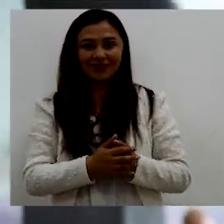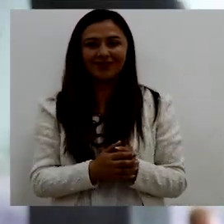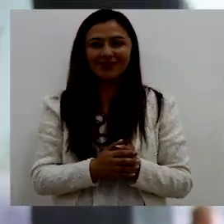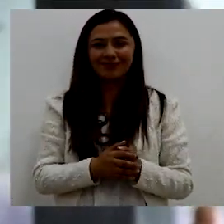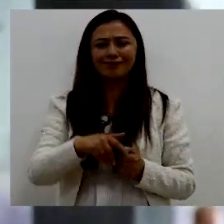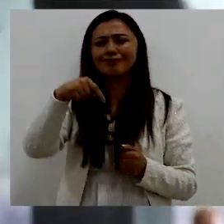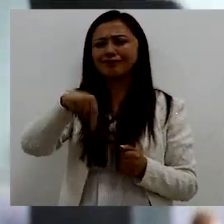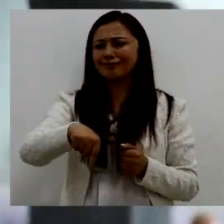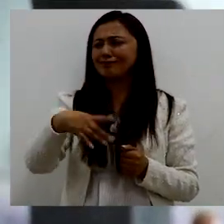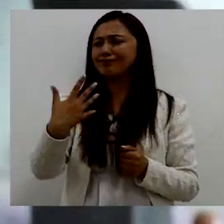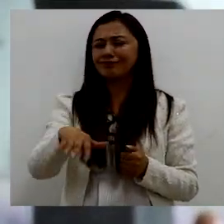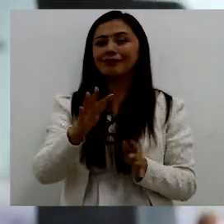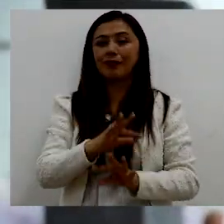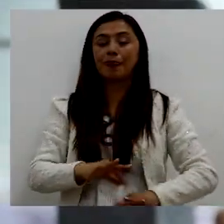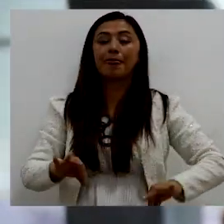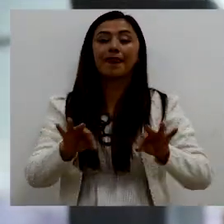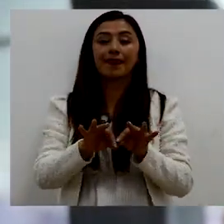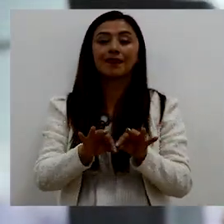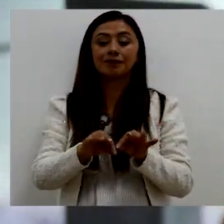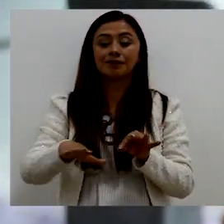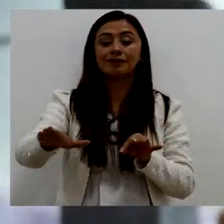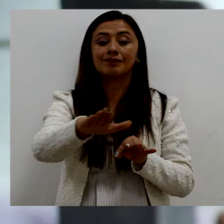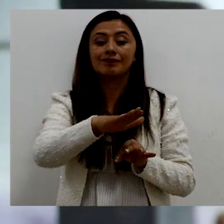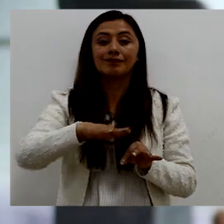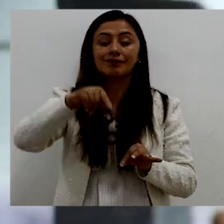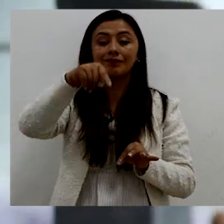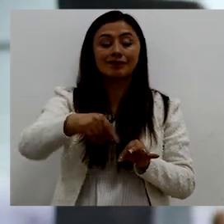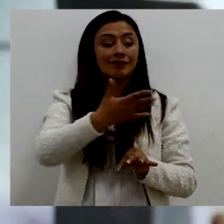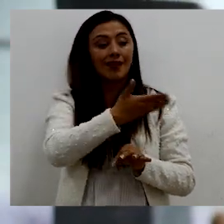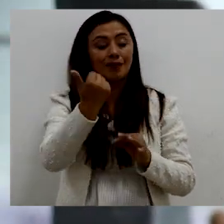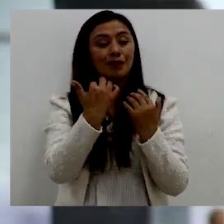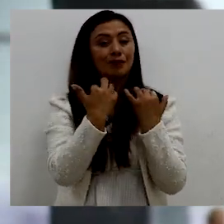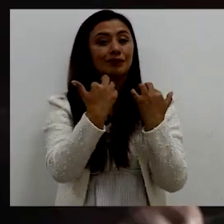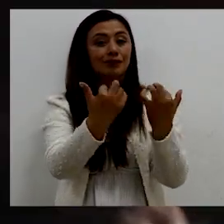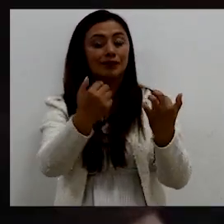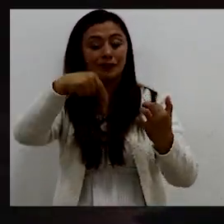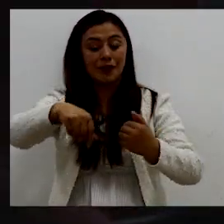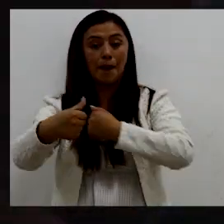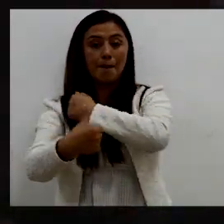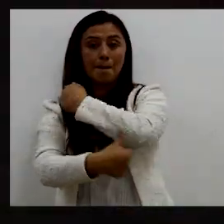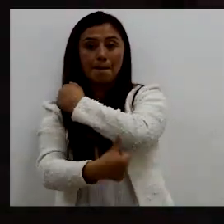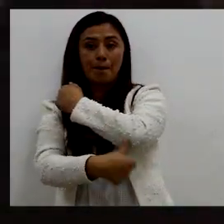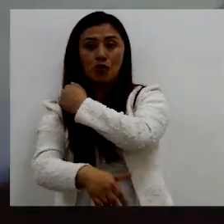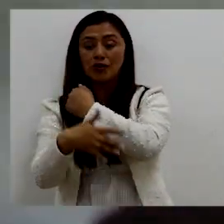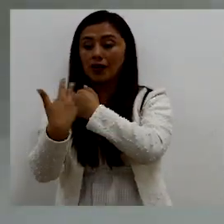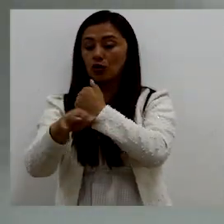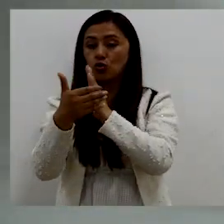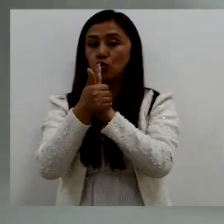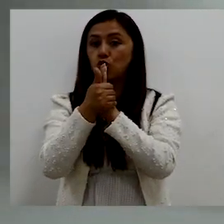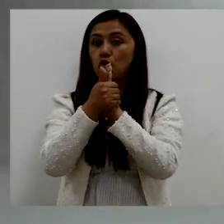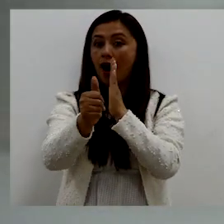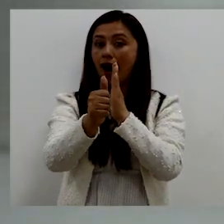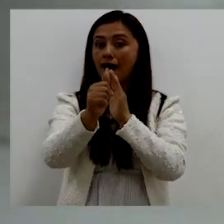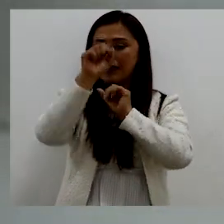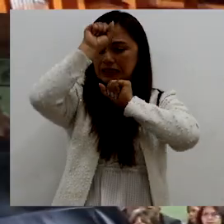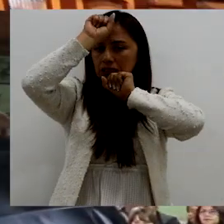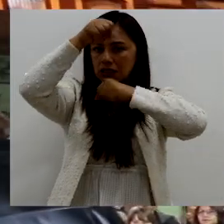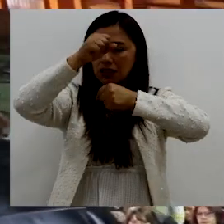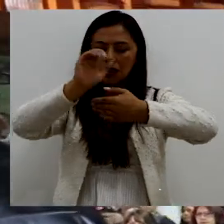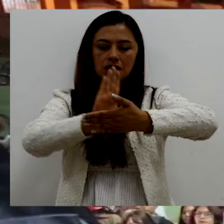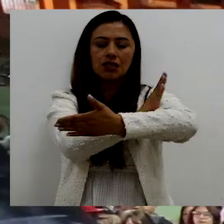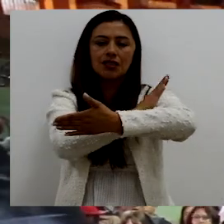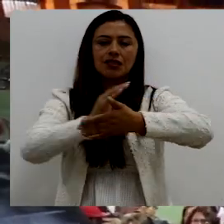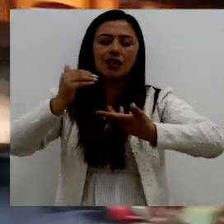que es importante que se generen, como tú dices, estos espacios. Es importante mostrar el talento boyacense, es importante que la gente conozca que aquí